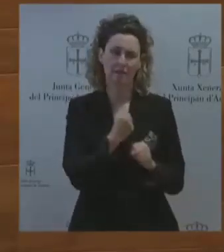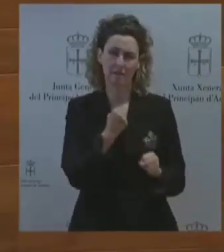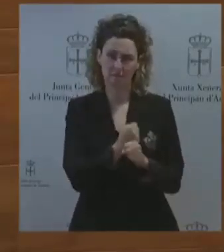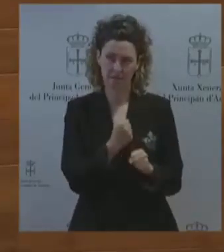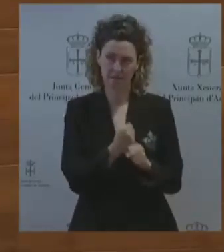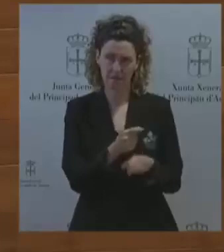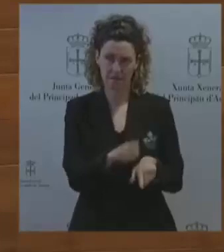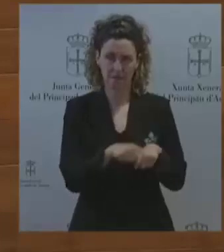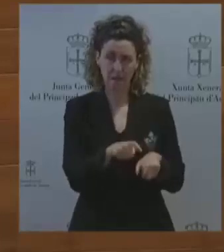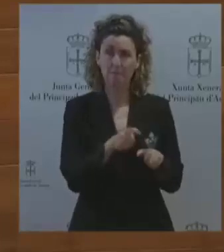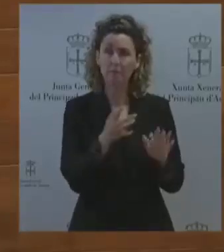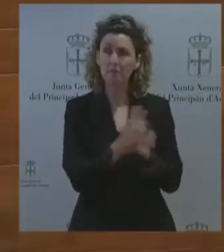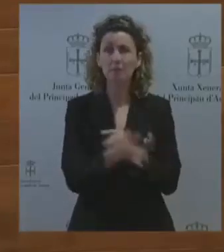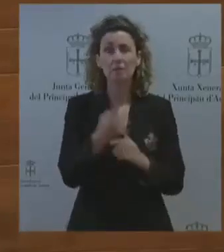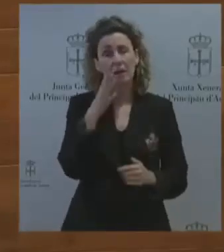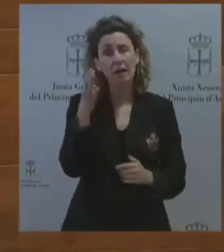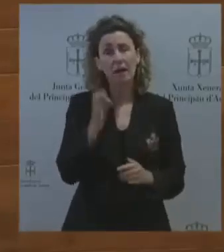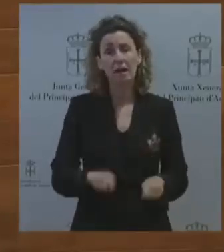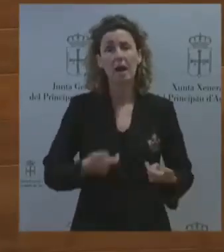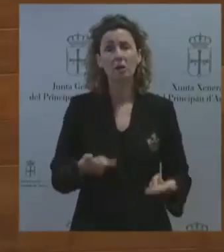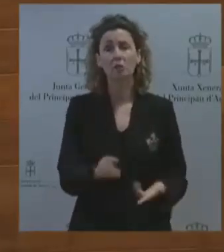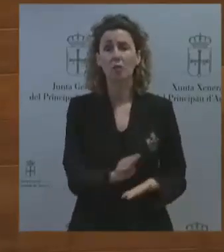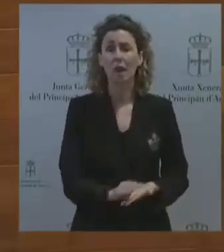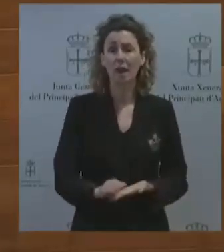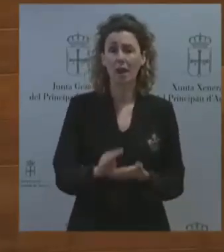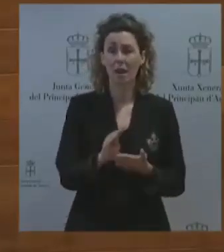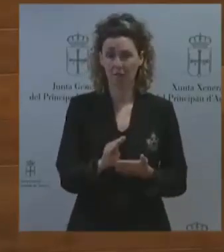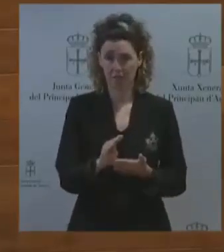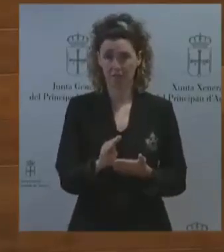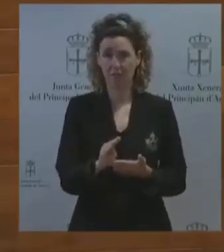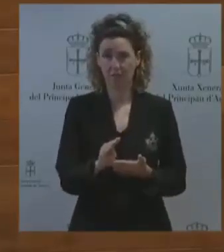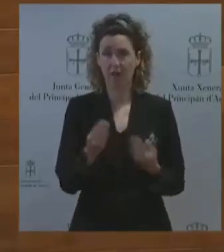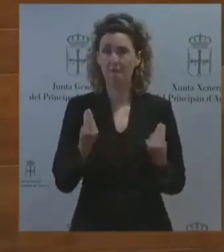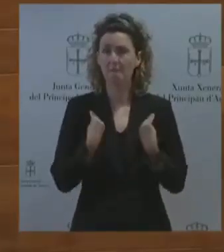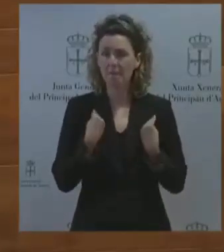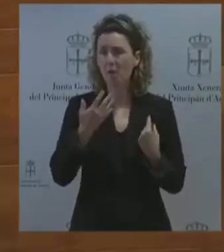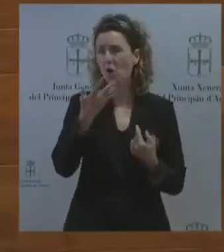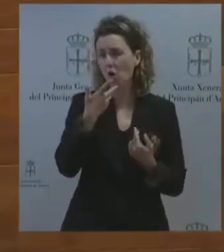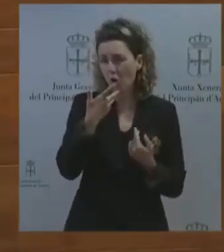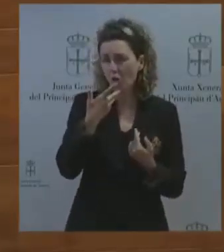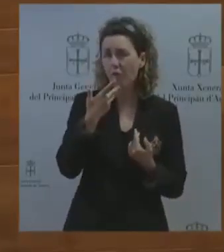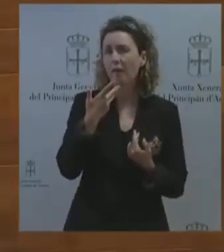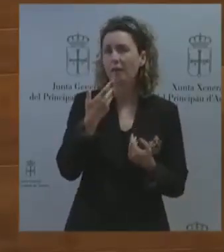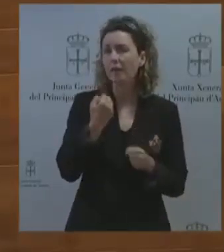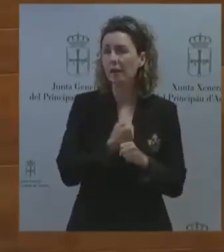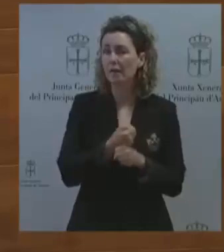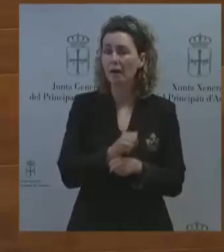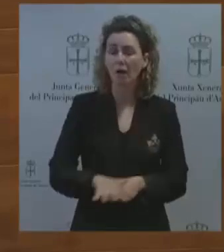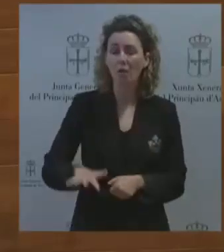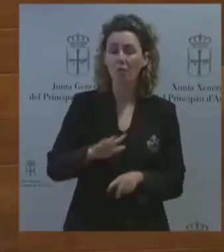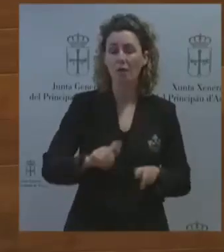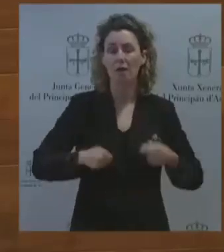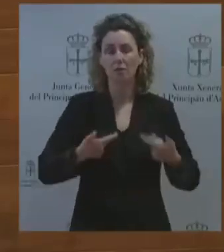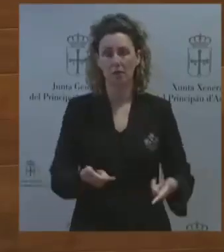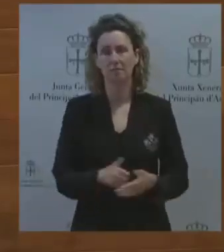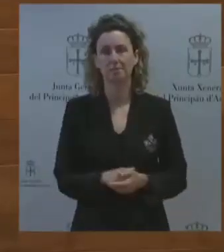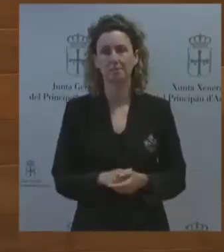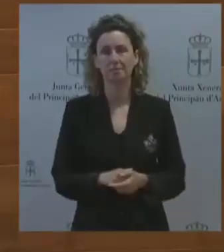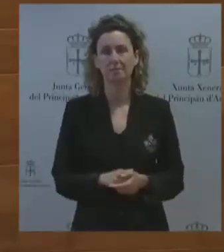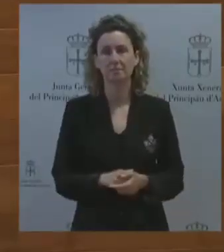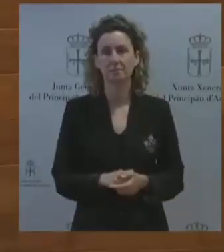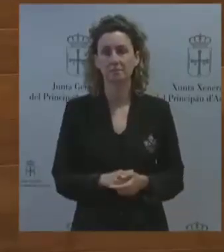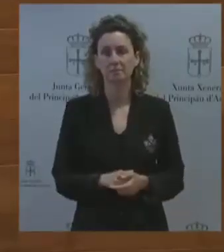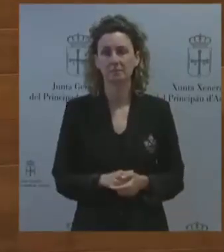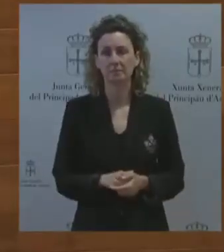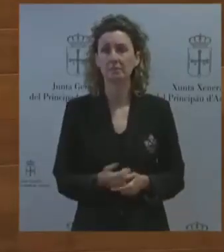los que verdaderamente viven, conocen, cuidan y trabajan el entorno natural. Ayer, por cierto, señor Barón, se le llenó la